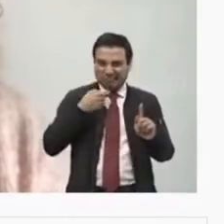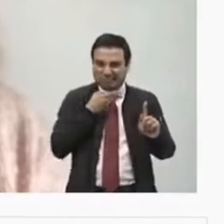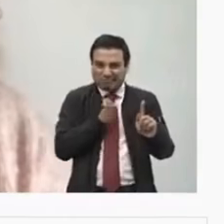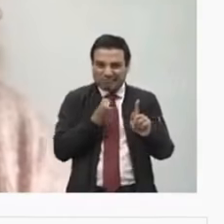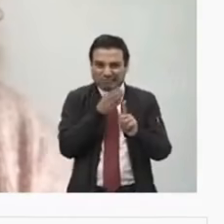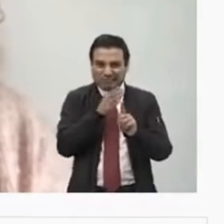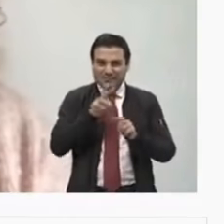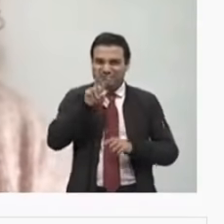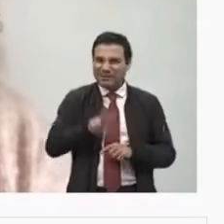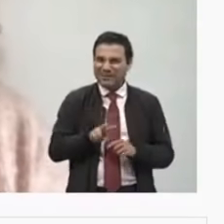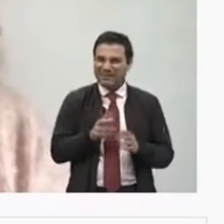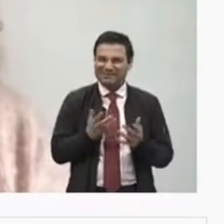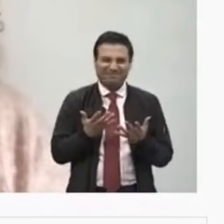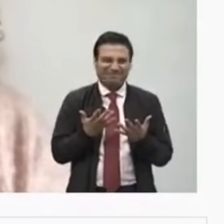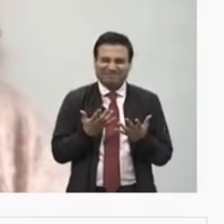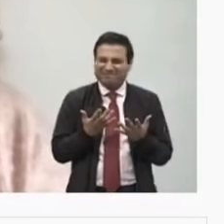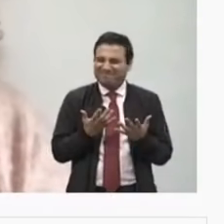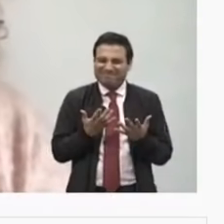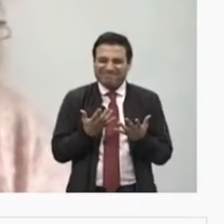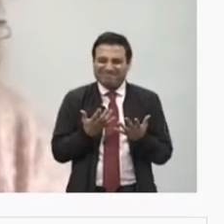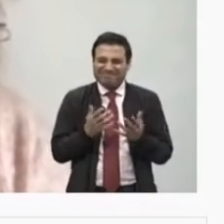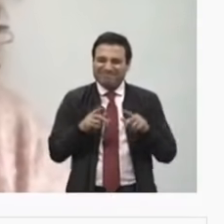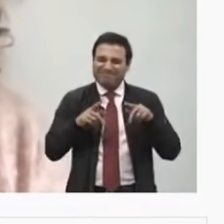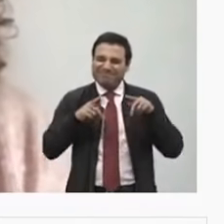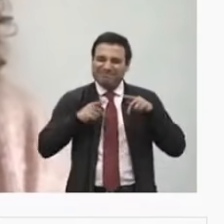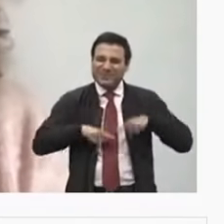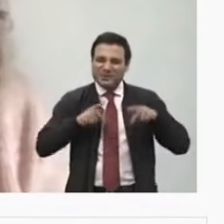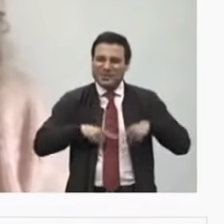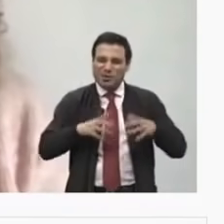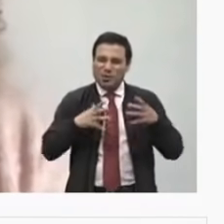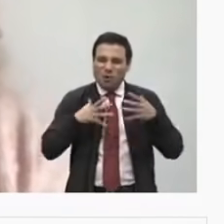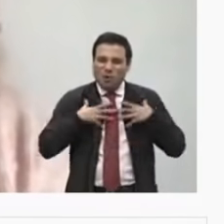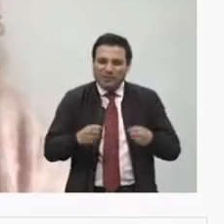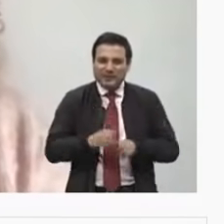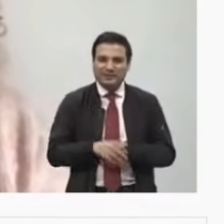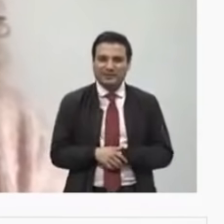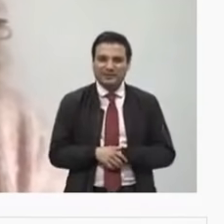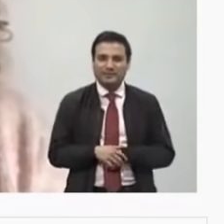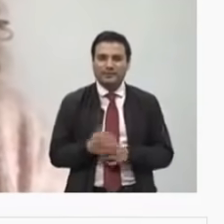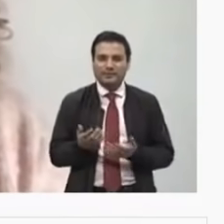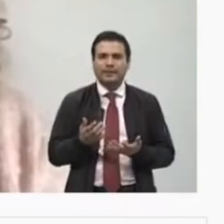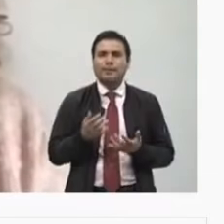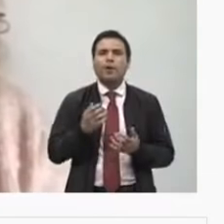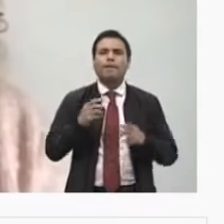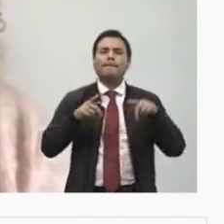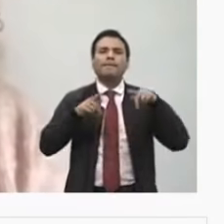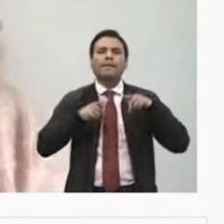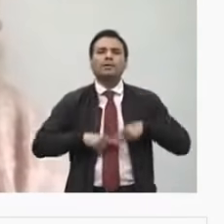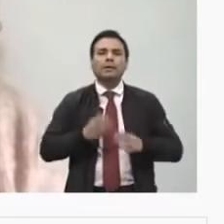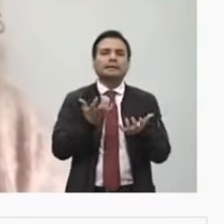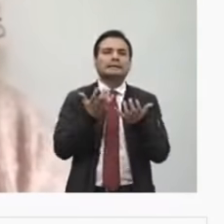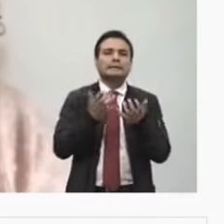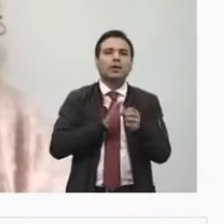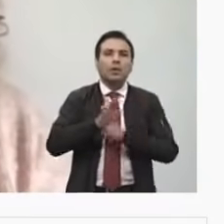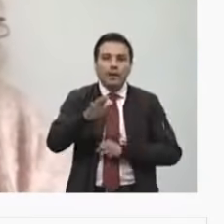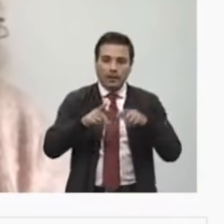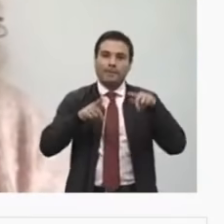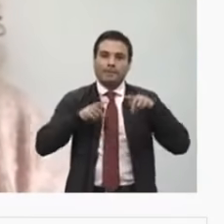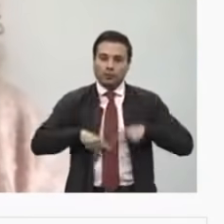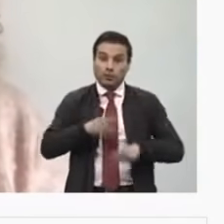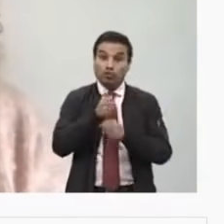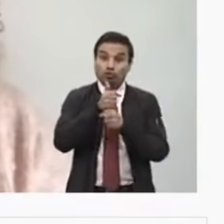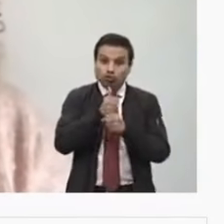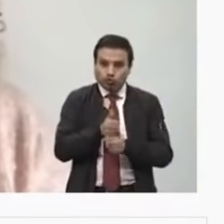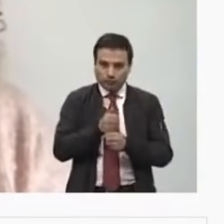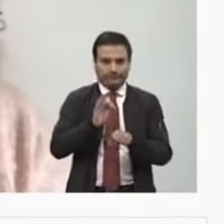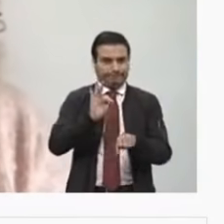poca cercanía con lo que la gente está buscando con esta pregunta que es justicia para las víctimas como bien lo dicen las y los zapatistas